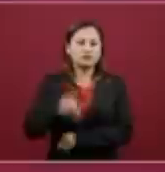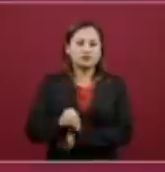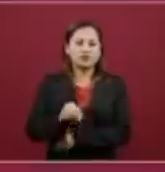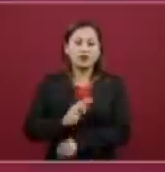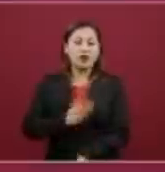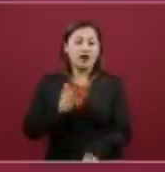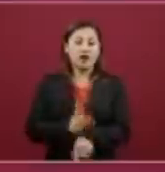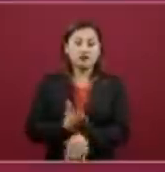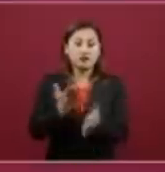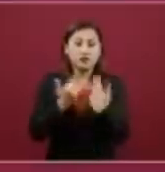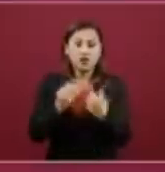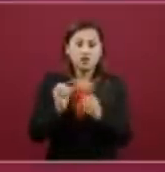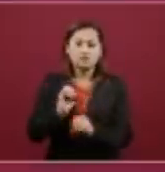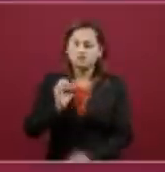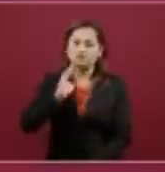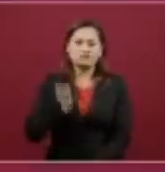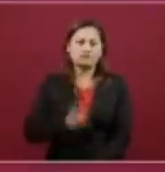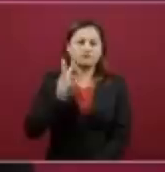es un avance